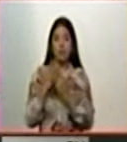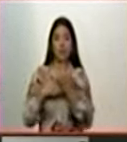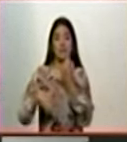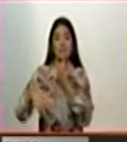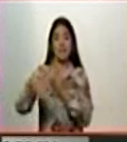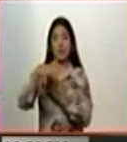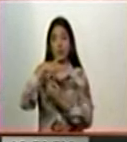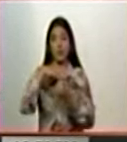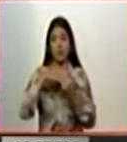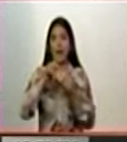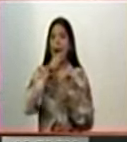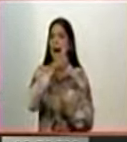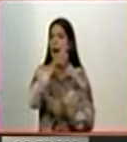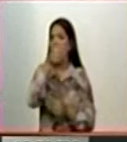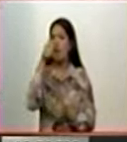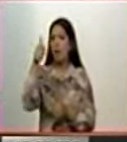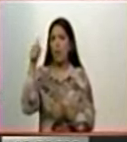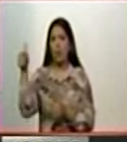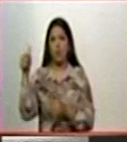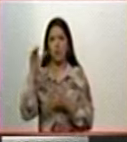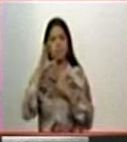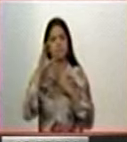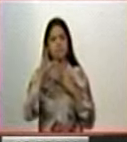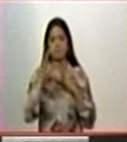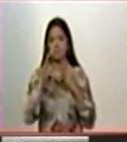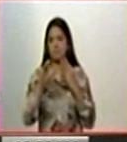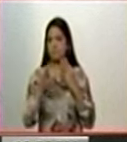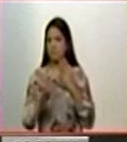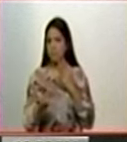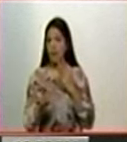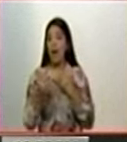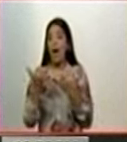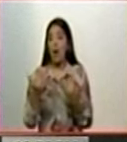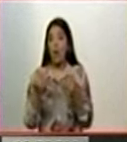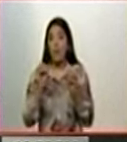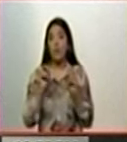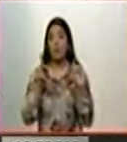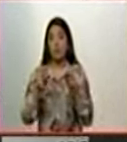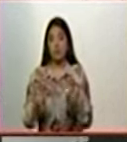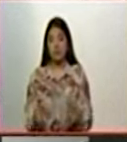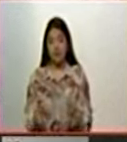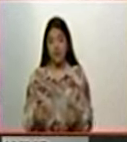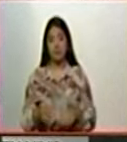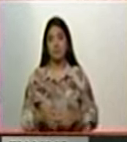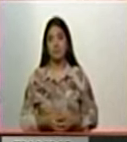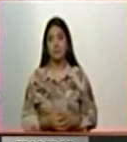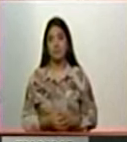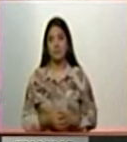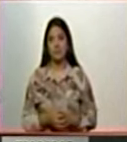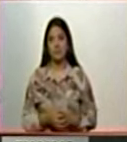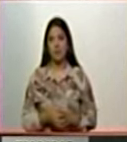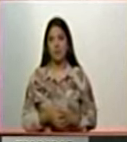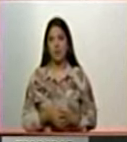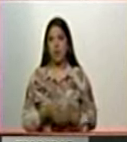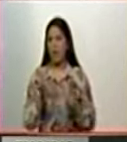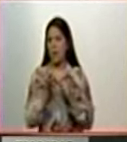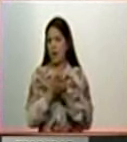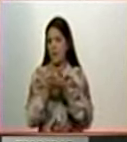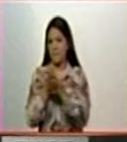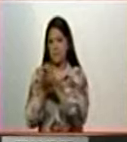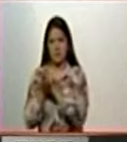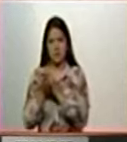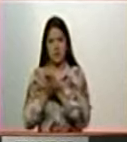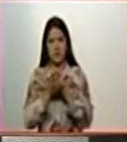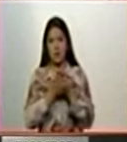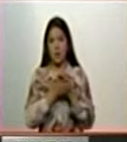coyunturas particulares. Hoy vamos a tener la oportunidad de, como hermanos, como compañeros de